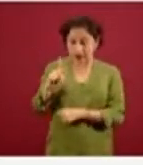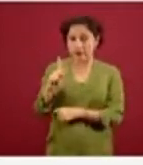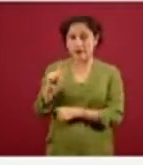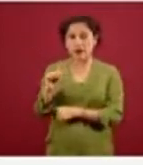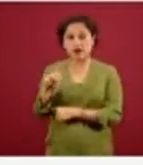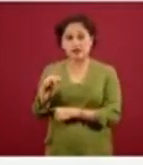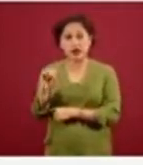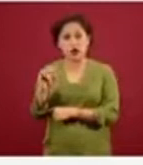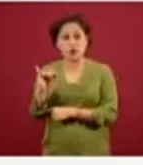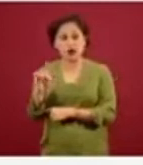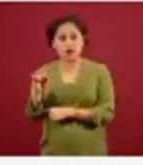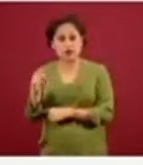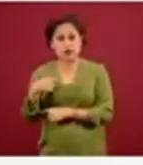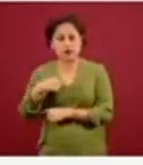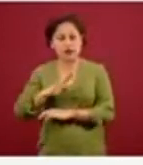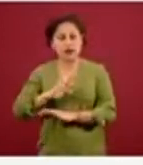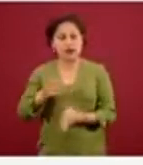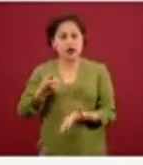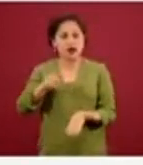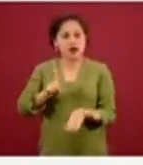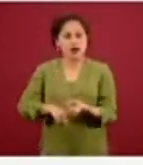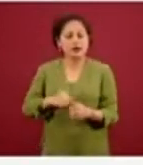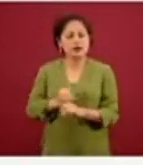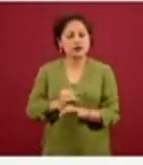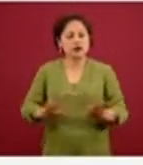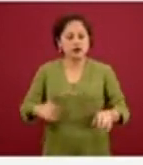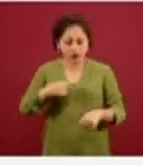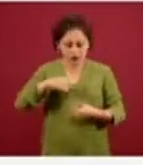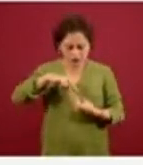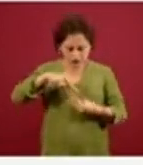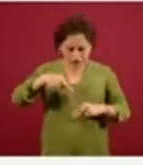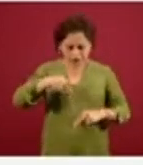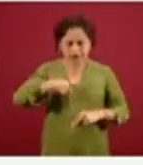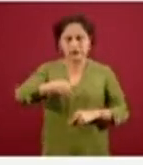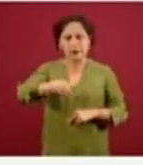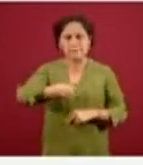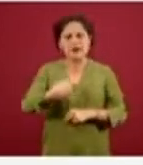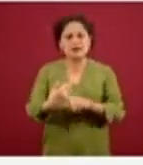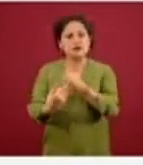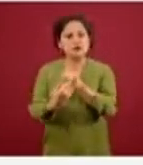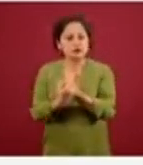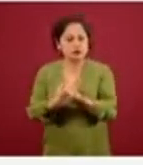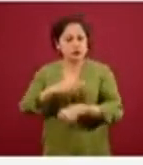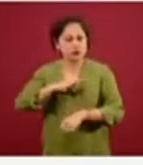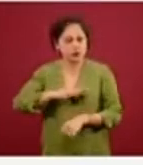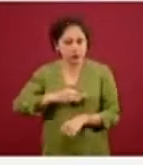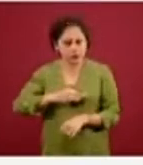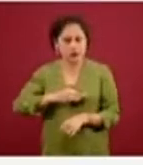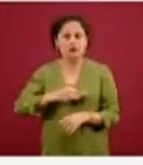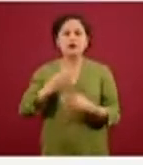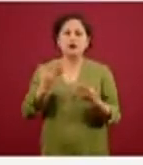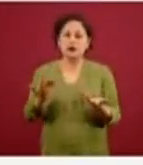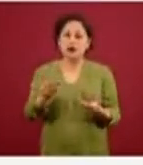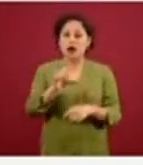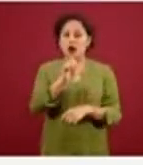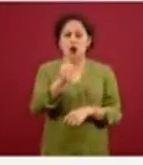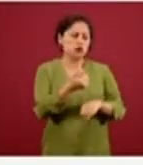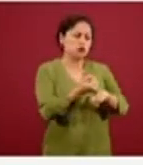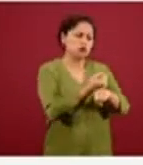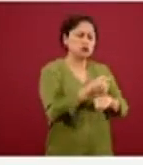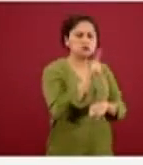Entonces, de estos dos enunciados anteriores, surge esta pregunta. ¿Es posible que el plasma convaleciente, que